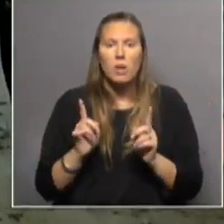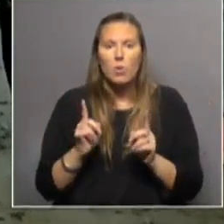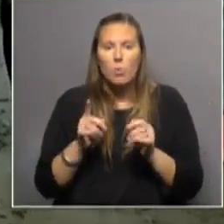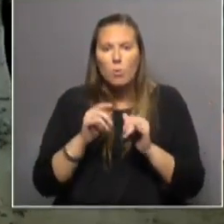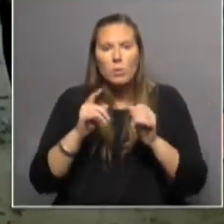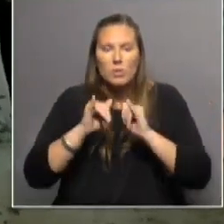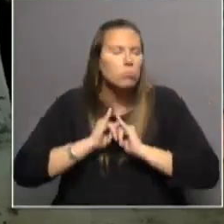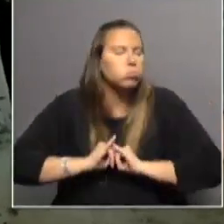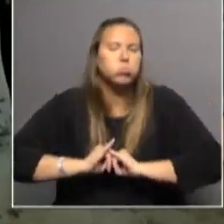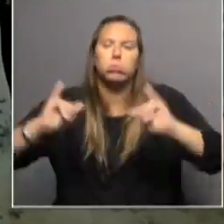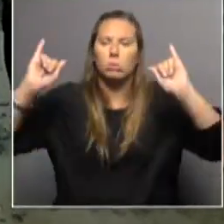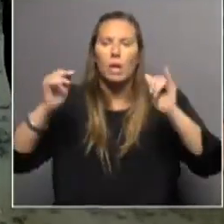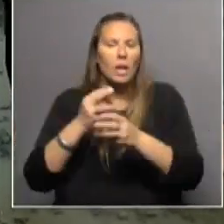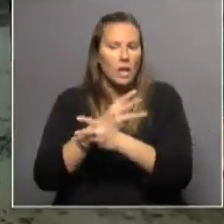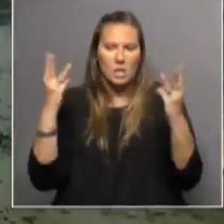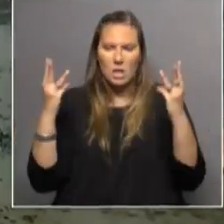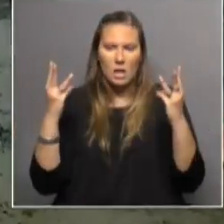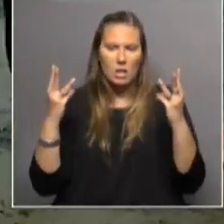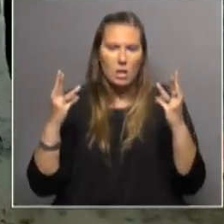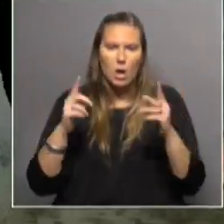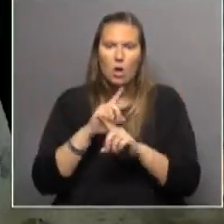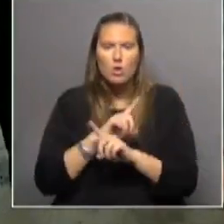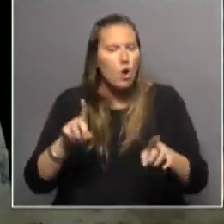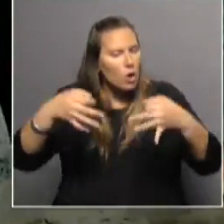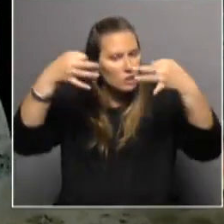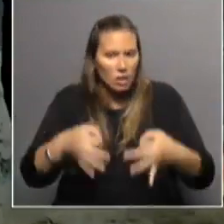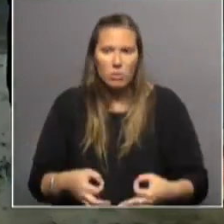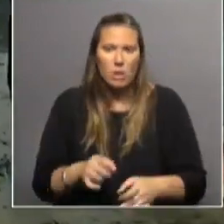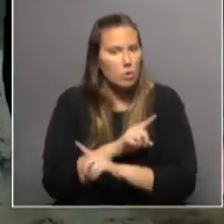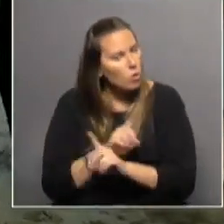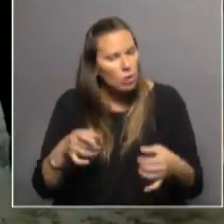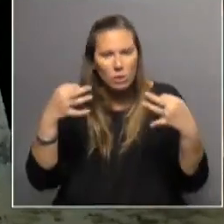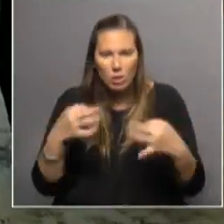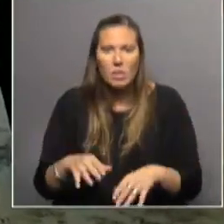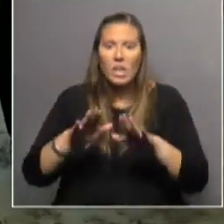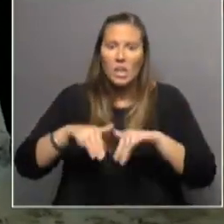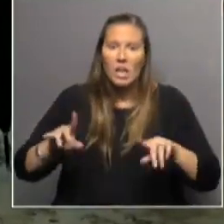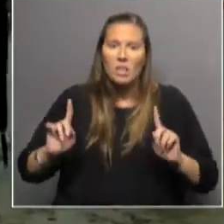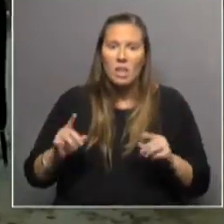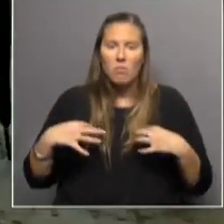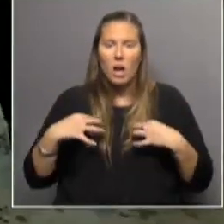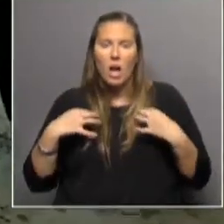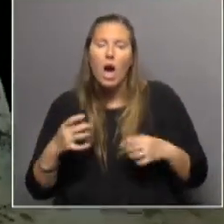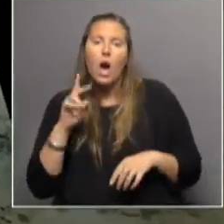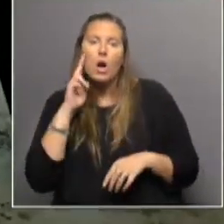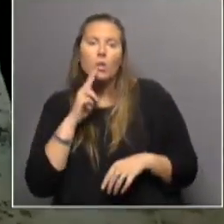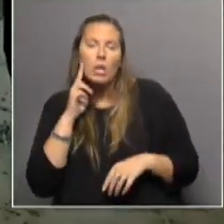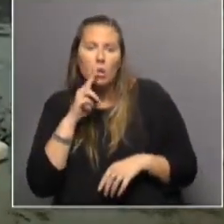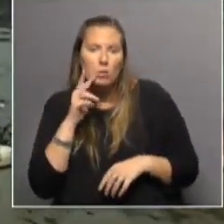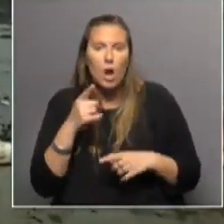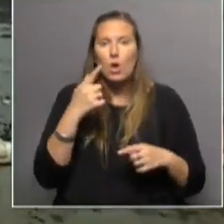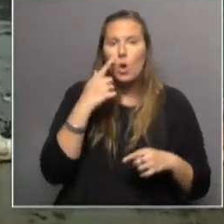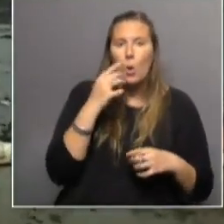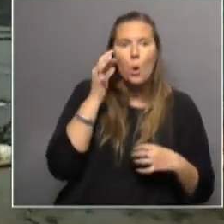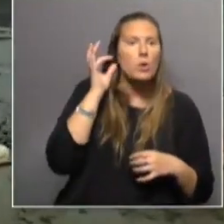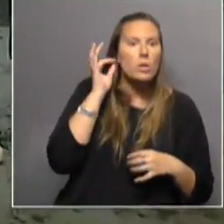mensaje masivo de que no está bien que las niñas se tengan que vestir de rosa y los niños de no sé qué, que